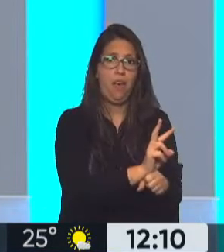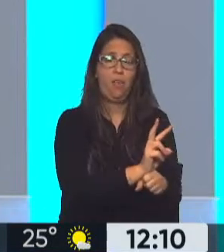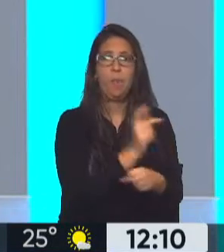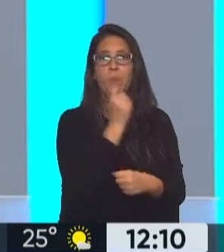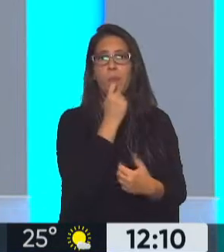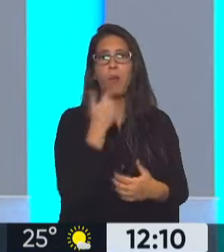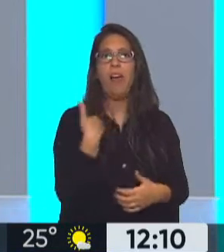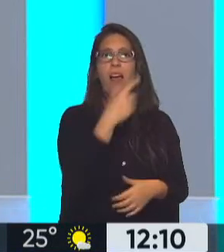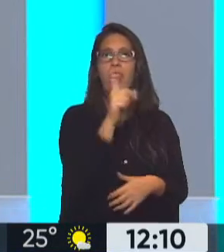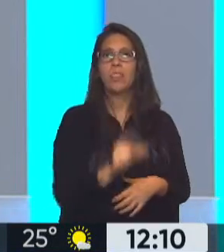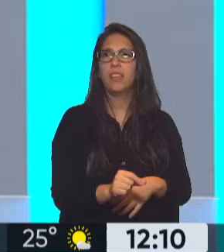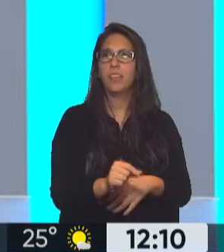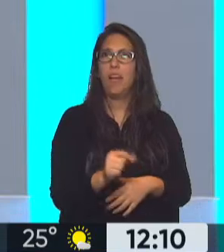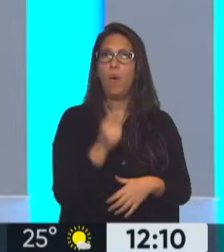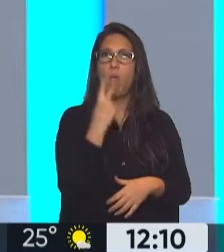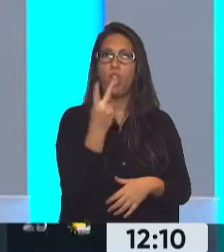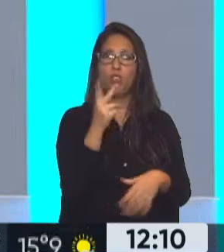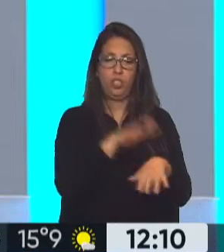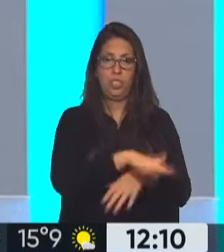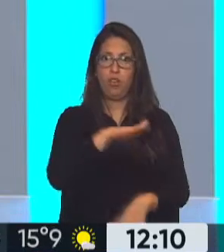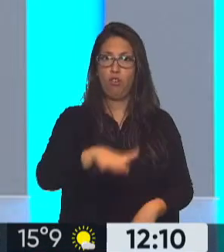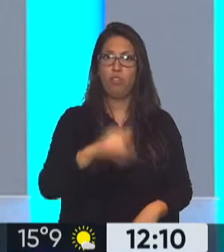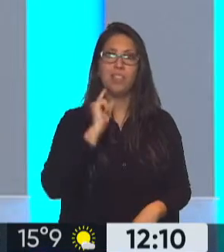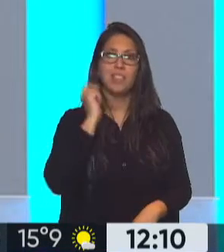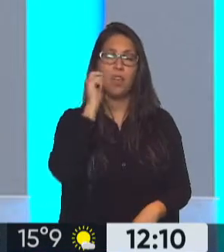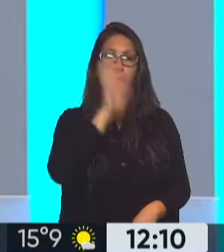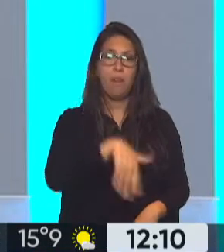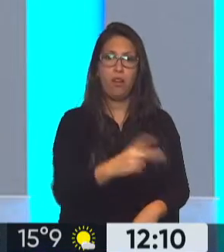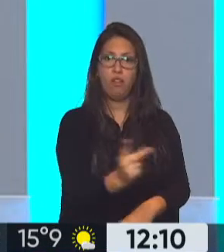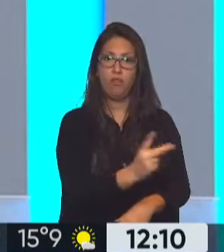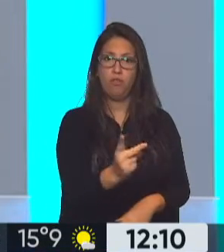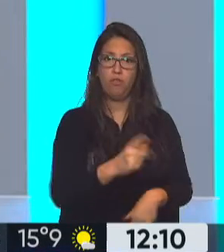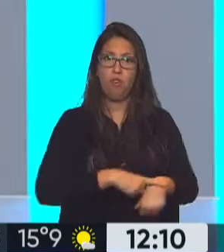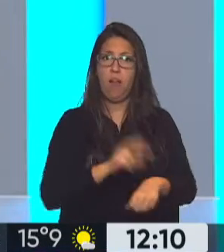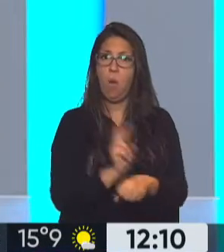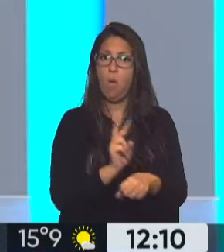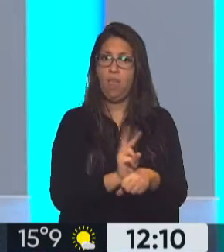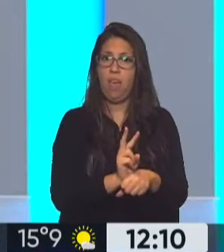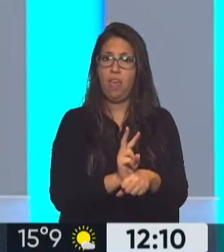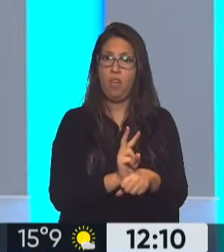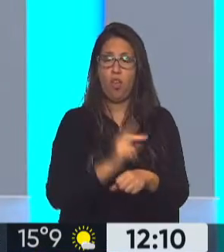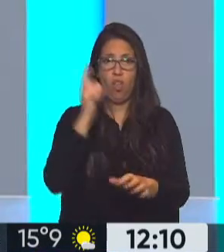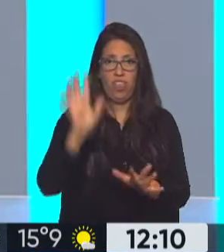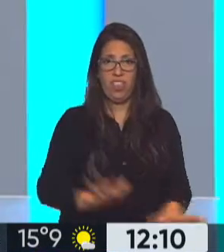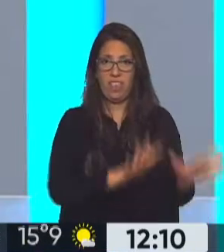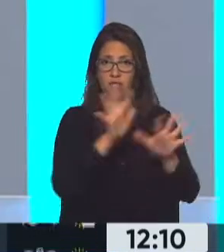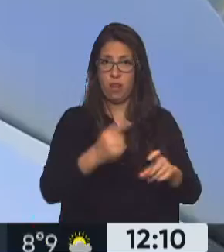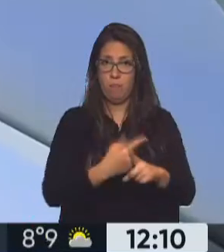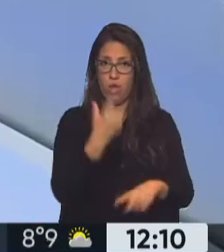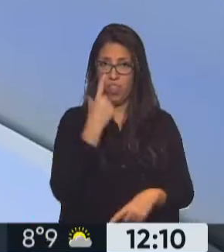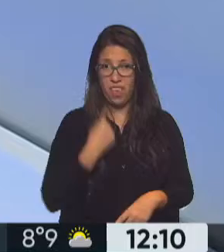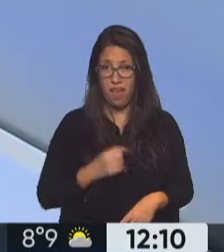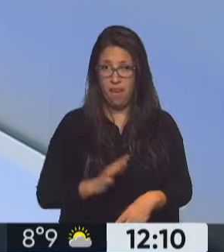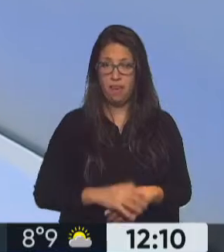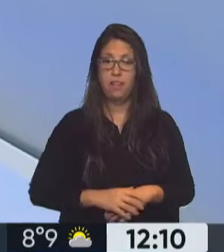promedio en Argentina, si vos tenés 2 niños menores de 13 años en tu hogar, las horas de cuidado para las mujeres son de más de 10 horas por día. Ahora, Sol,